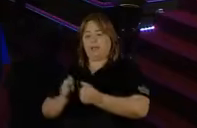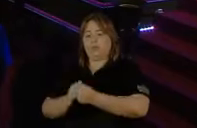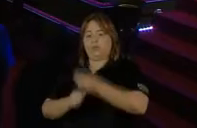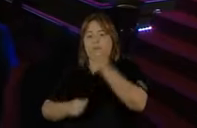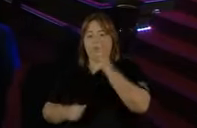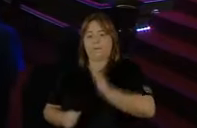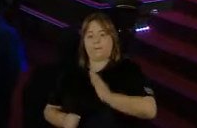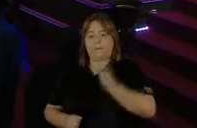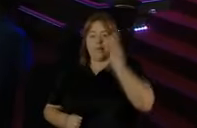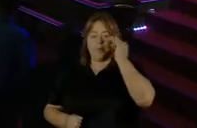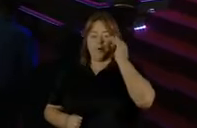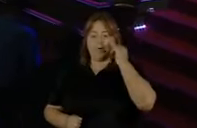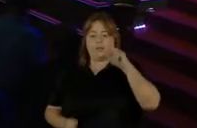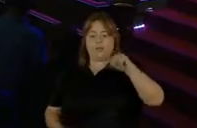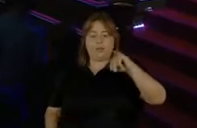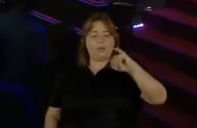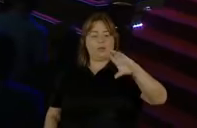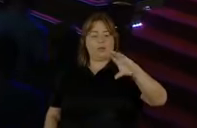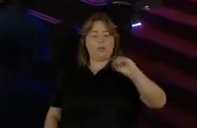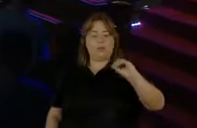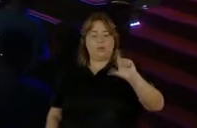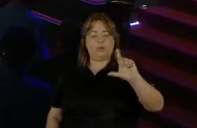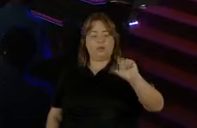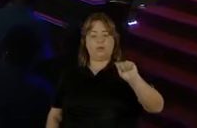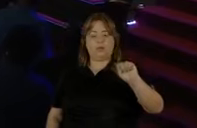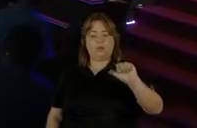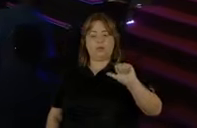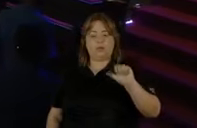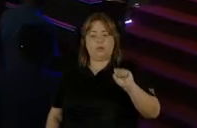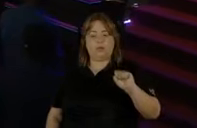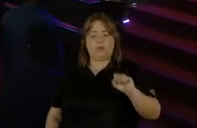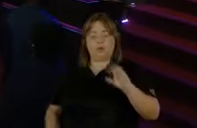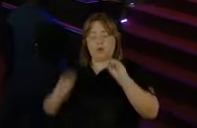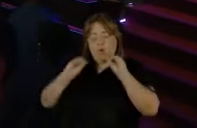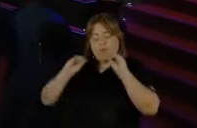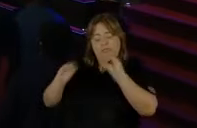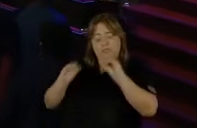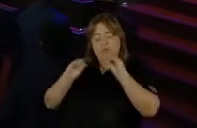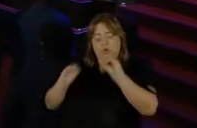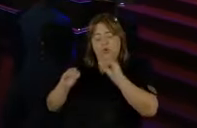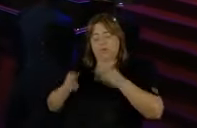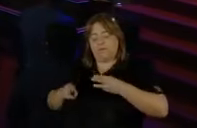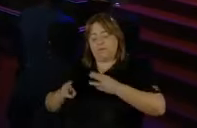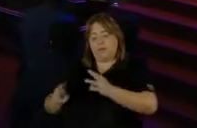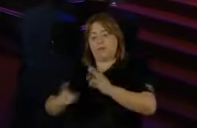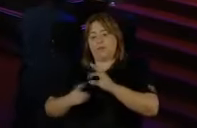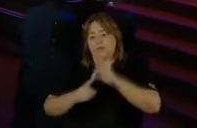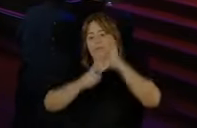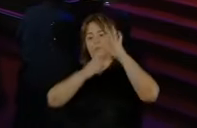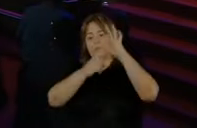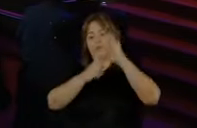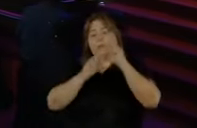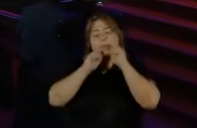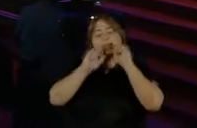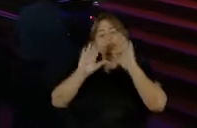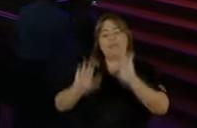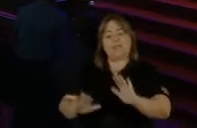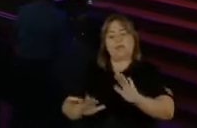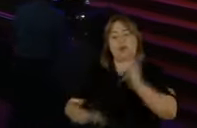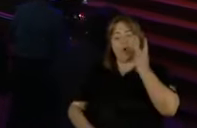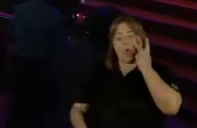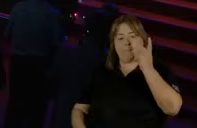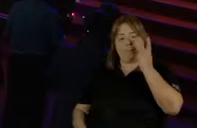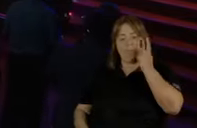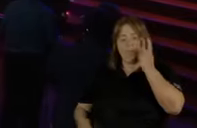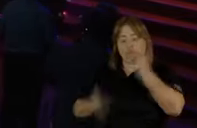Porque Nicolás va a ser instruido de manera especial. Qué grande el Señor. Dios les bendiga, bienvenido. ¿Cuánto dan